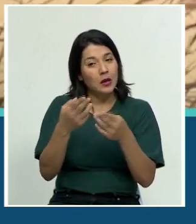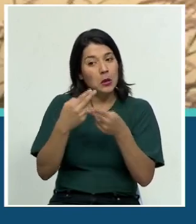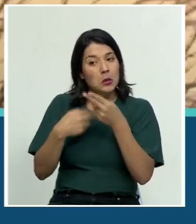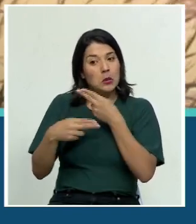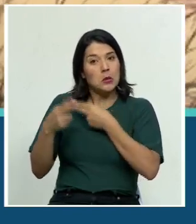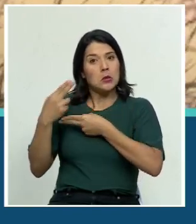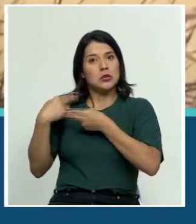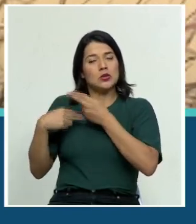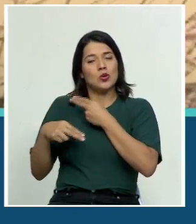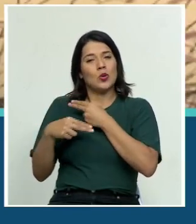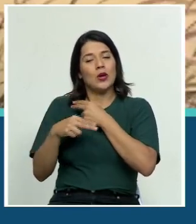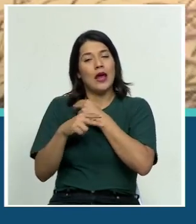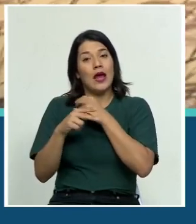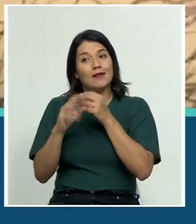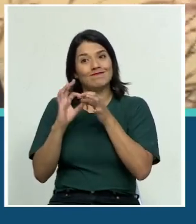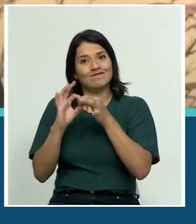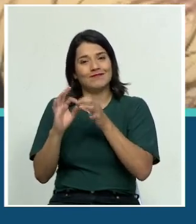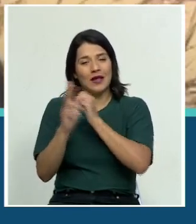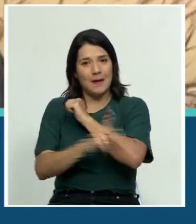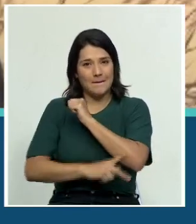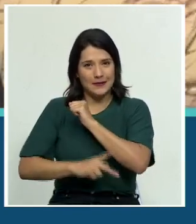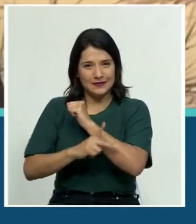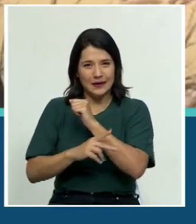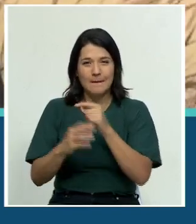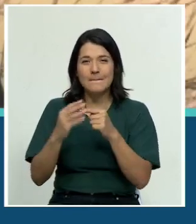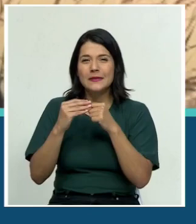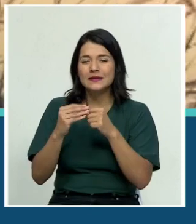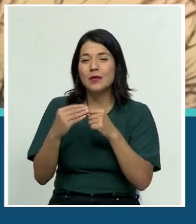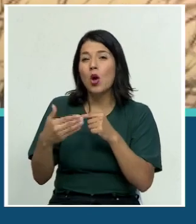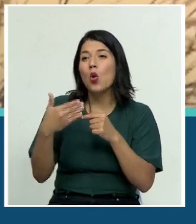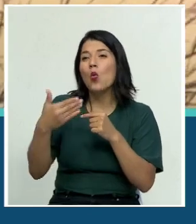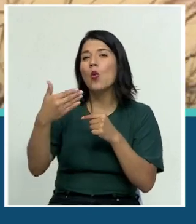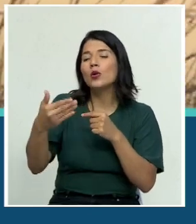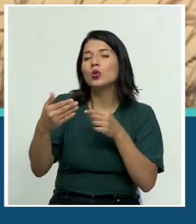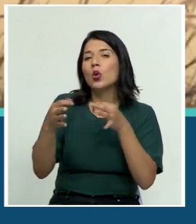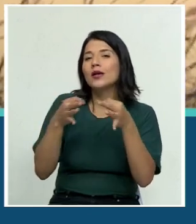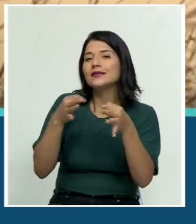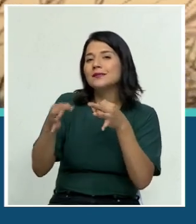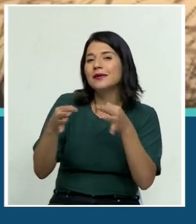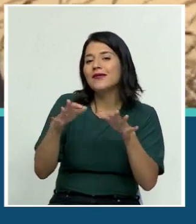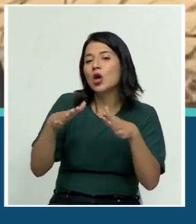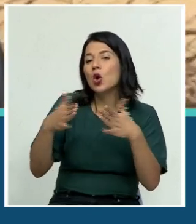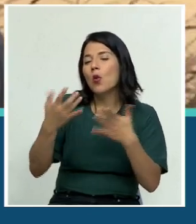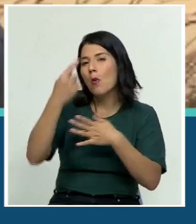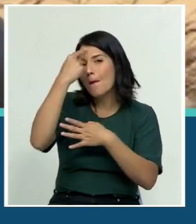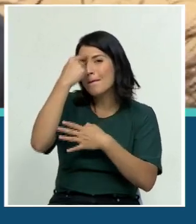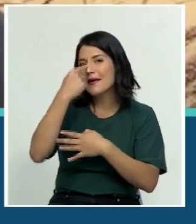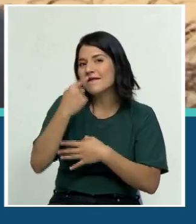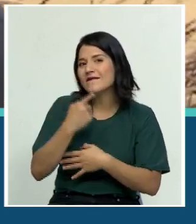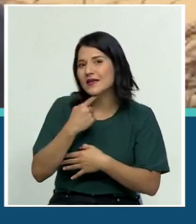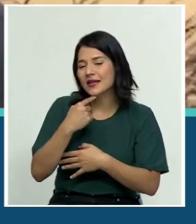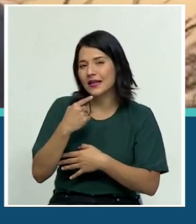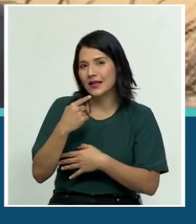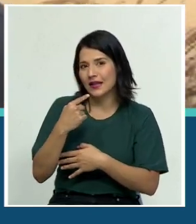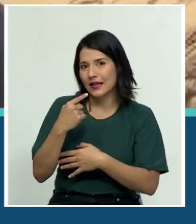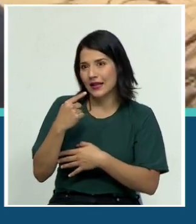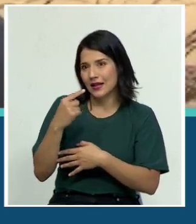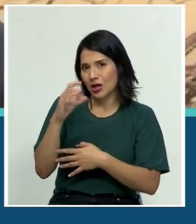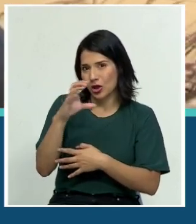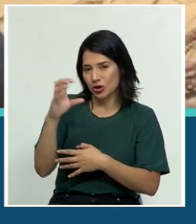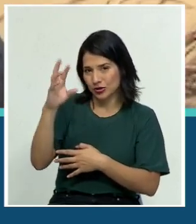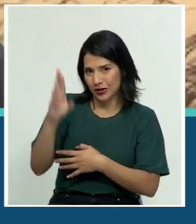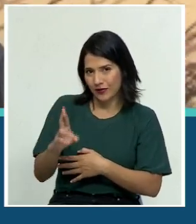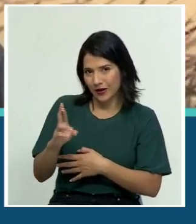especialmente en el capítulo que definió el perfil de la nacionalidad costarricense, porque él es una de